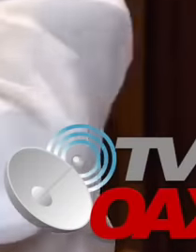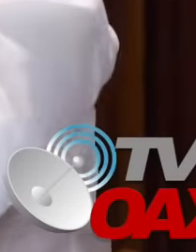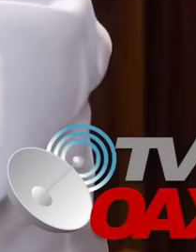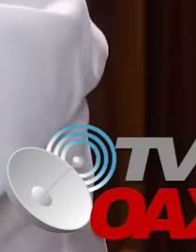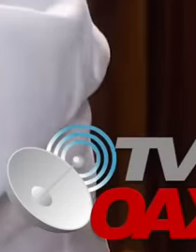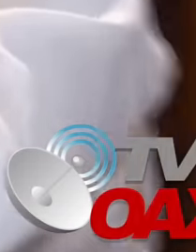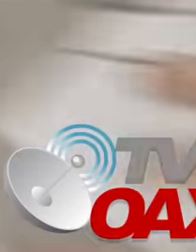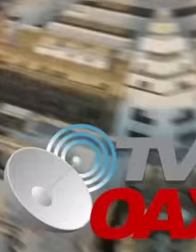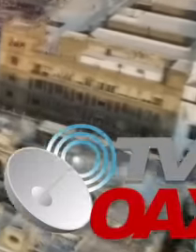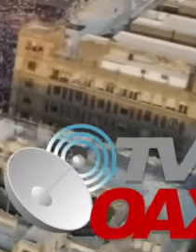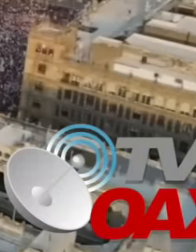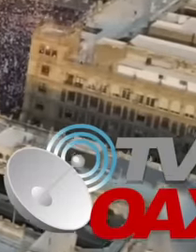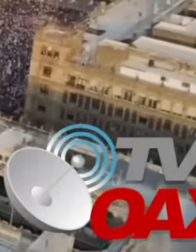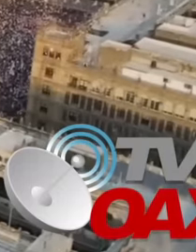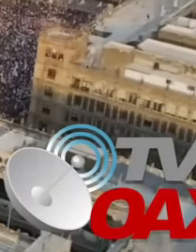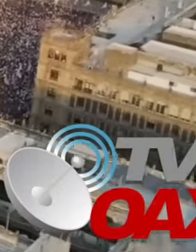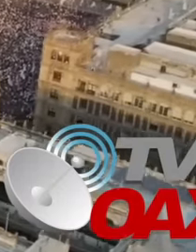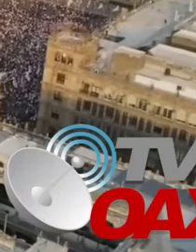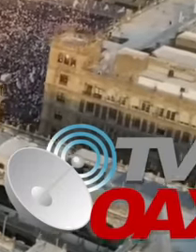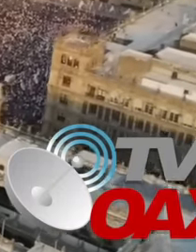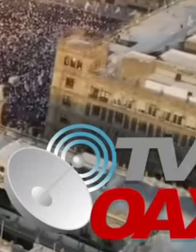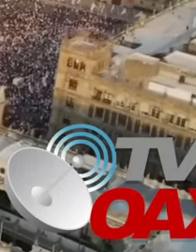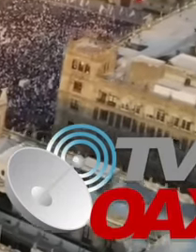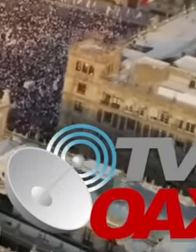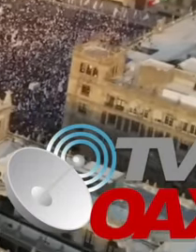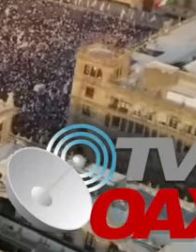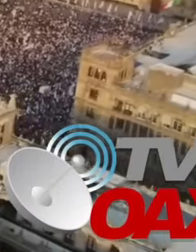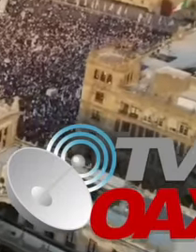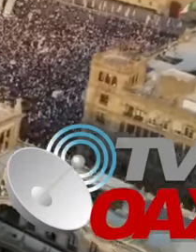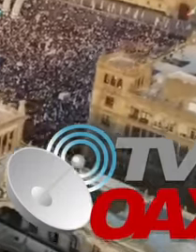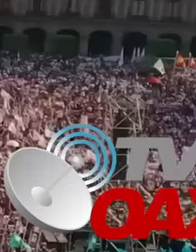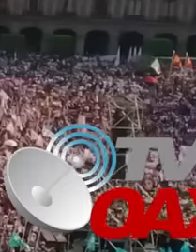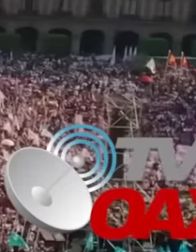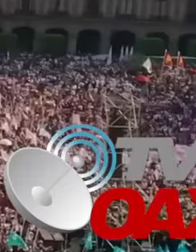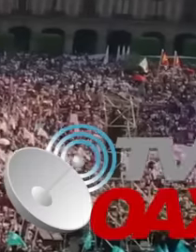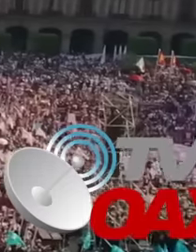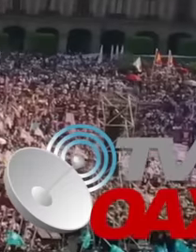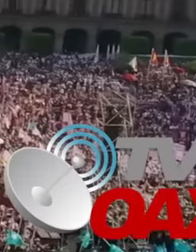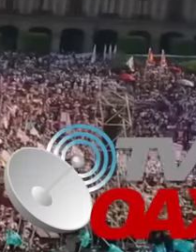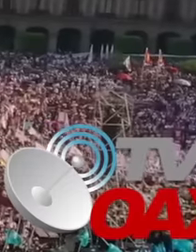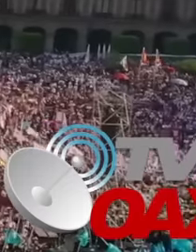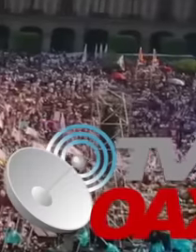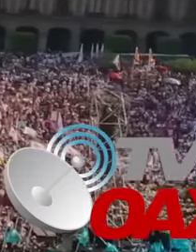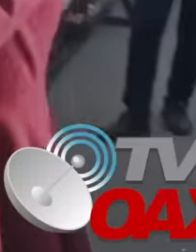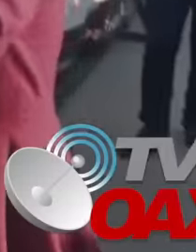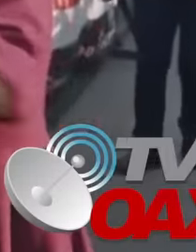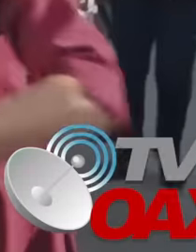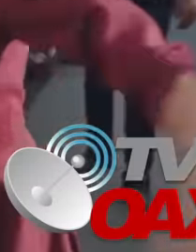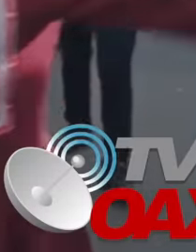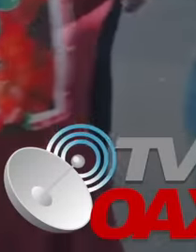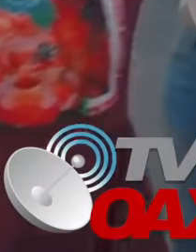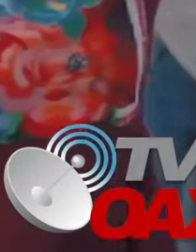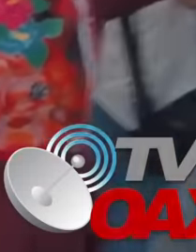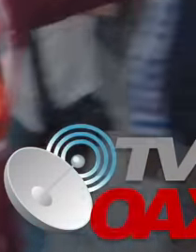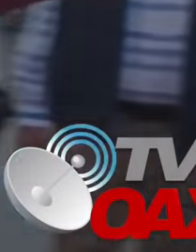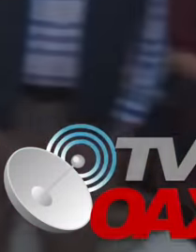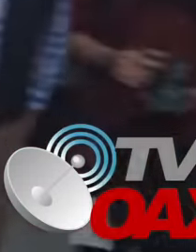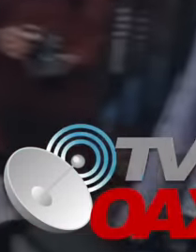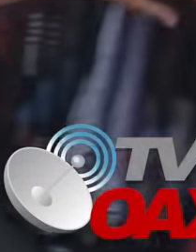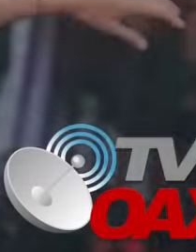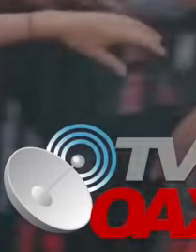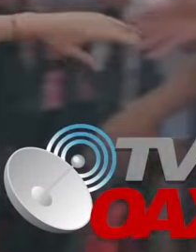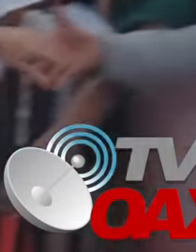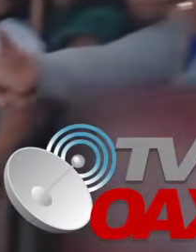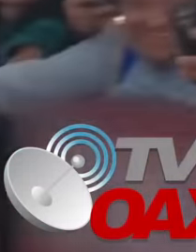López Obrador hace un llamado a todos los mexicanos para que juntos votemos a favor de la Cuarta Transformación